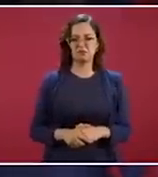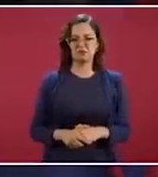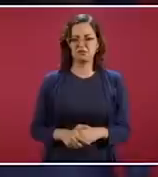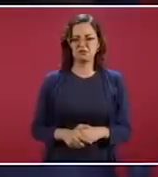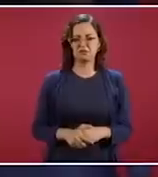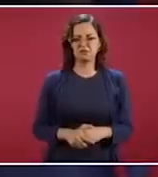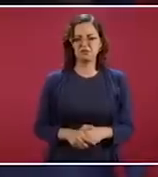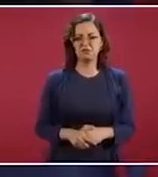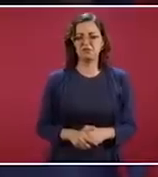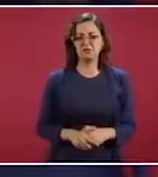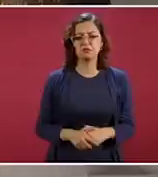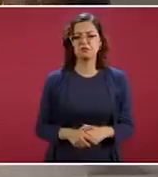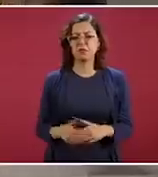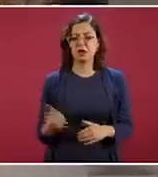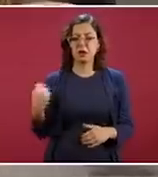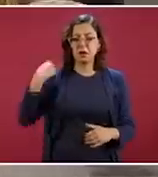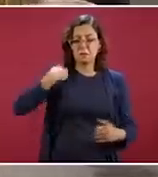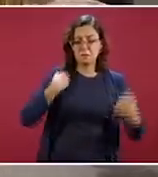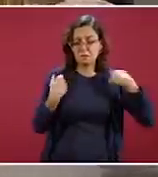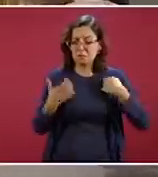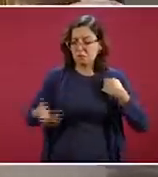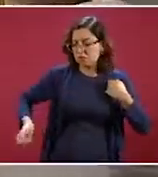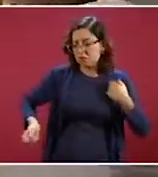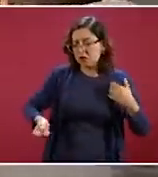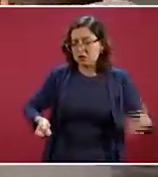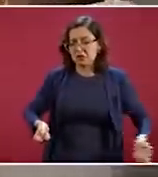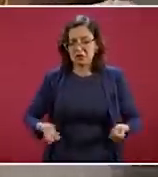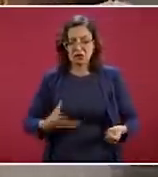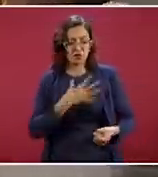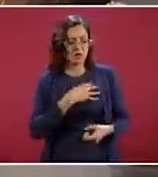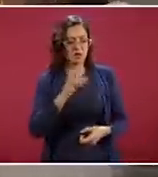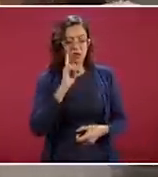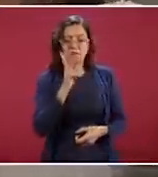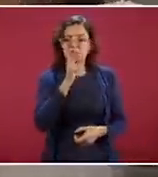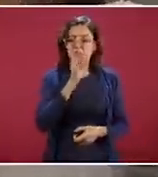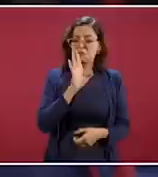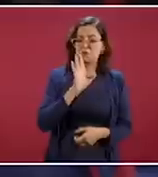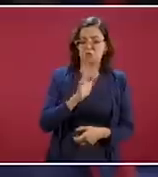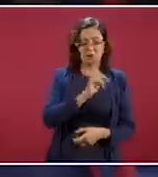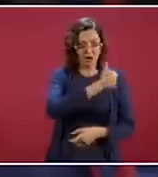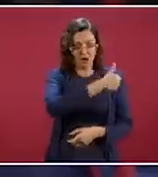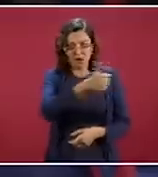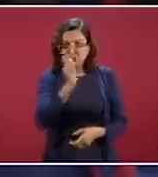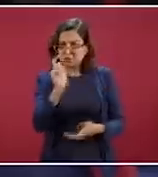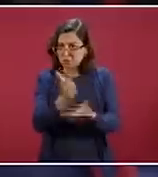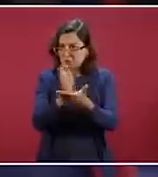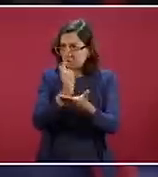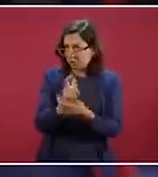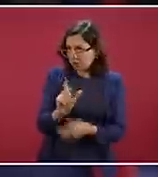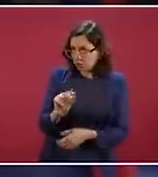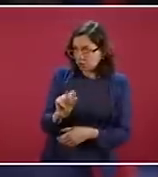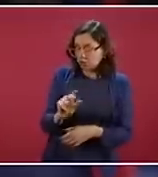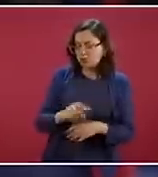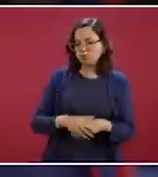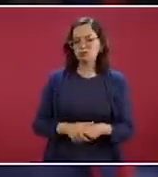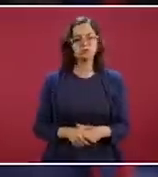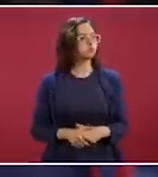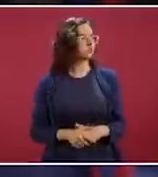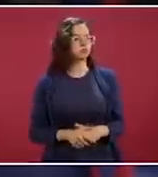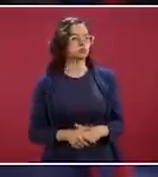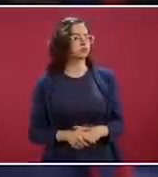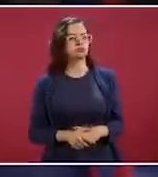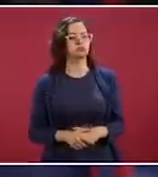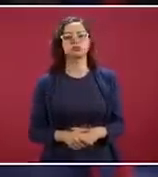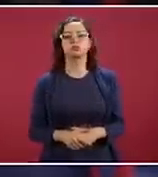por cada maletas, que traen hijo, hija, papá, mamá. No se cobra por… Porque me decían que